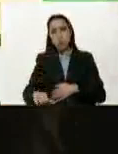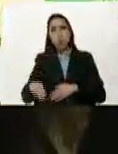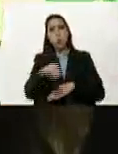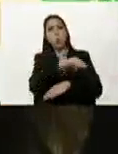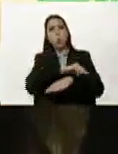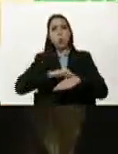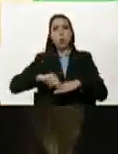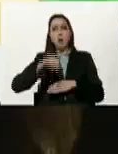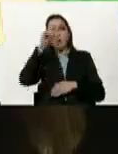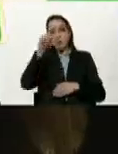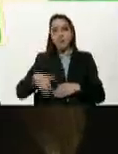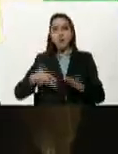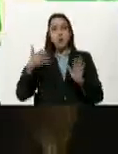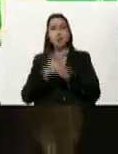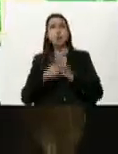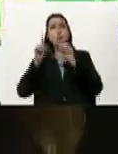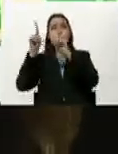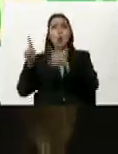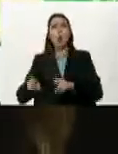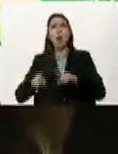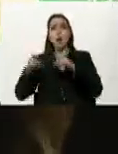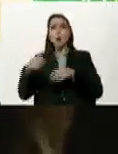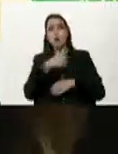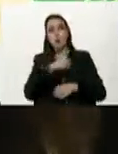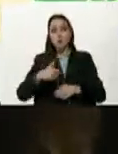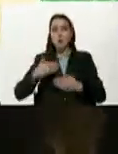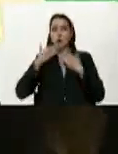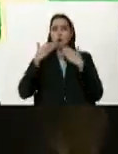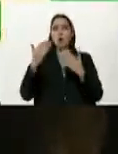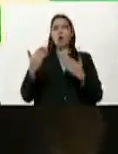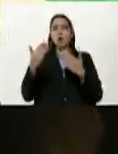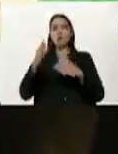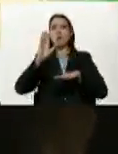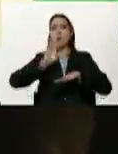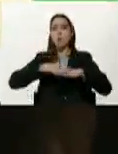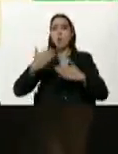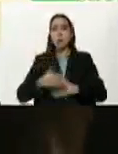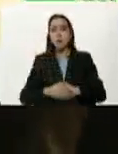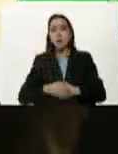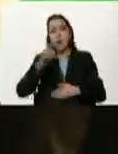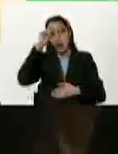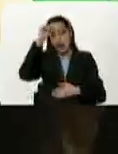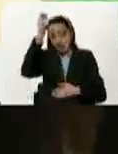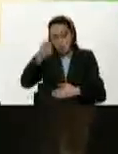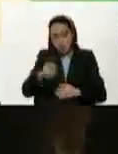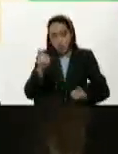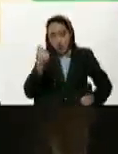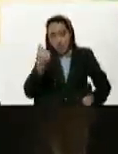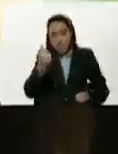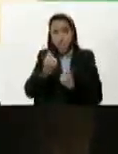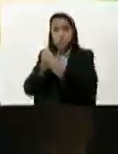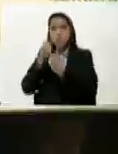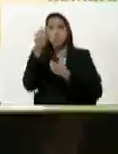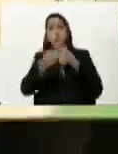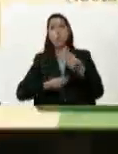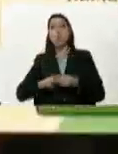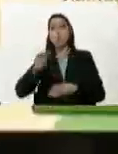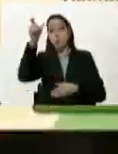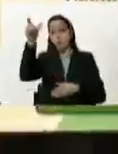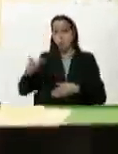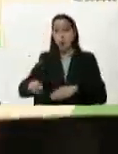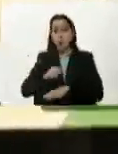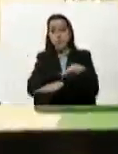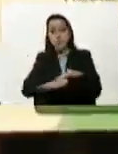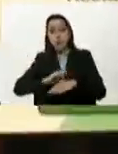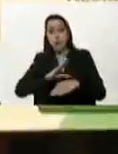poder popular para la agricultura quiero darle un agradecimiento y reconocer ese apoyo del ministro castro